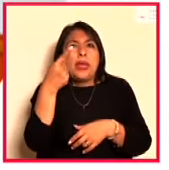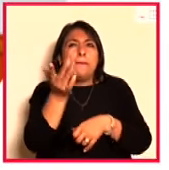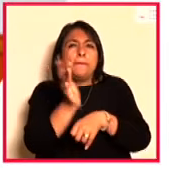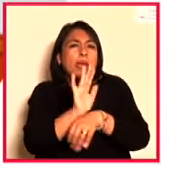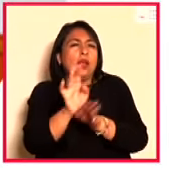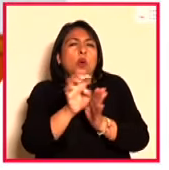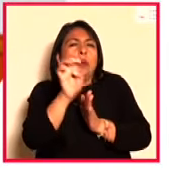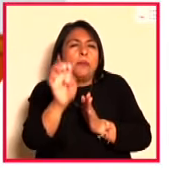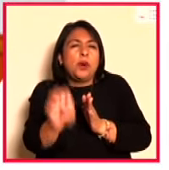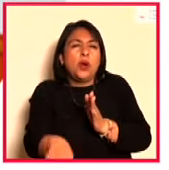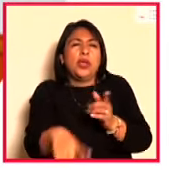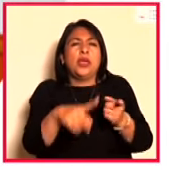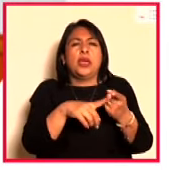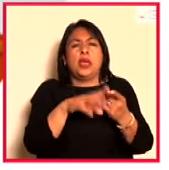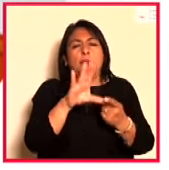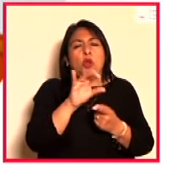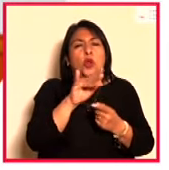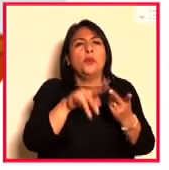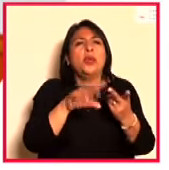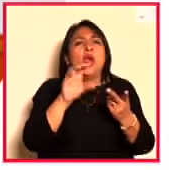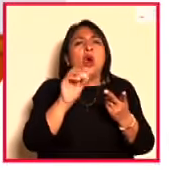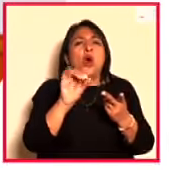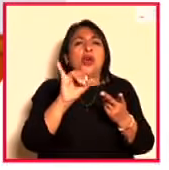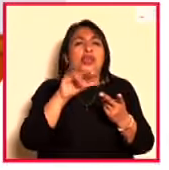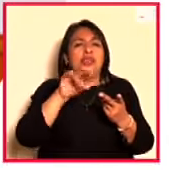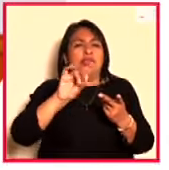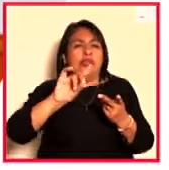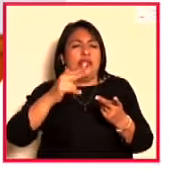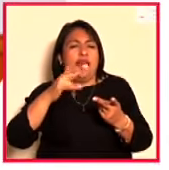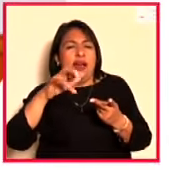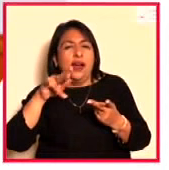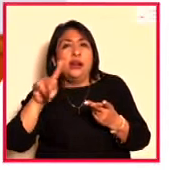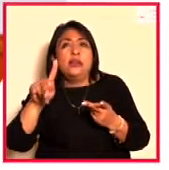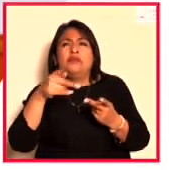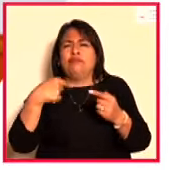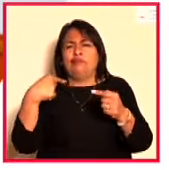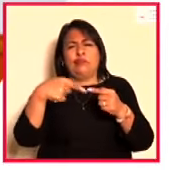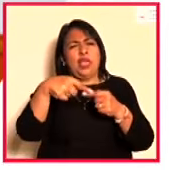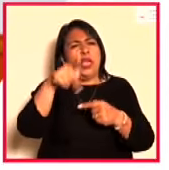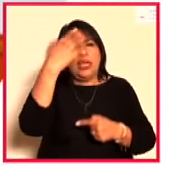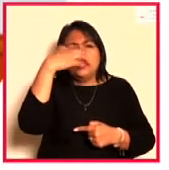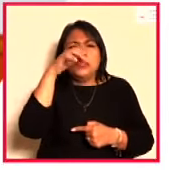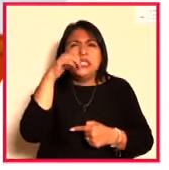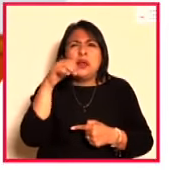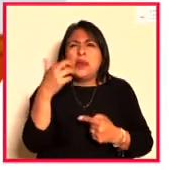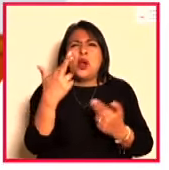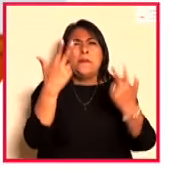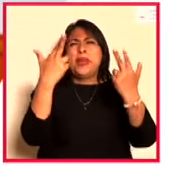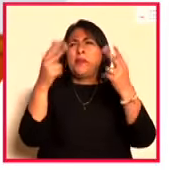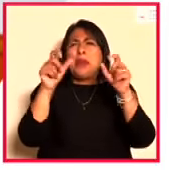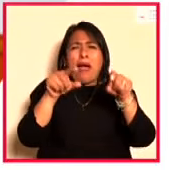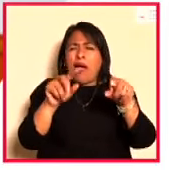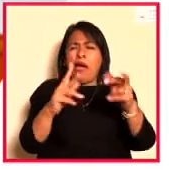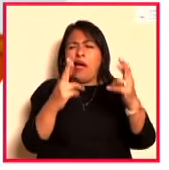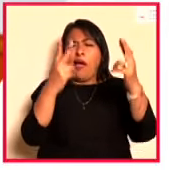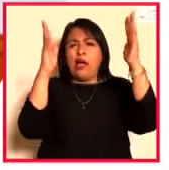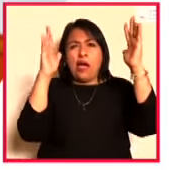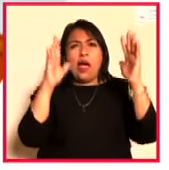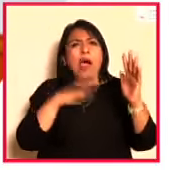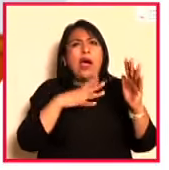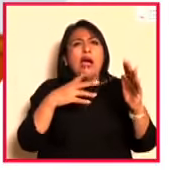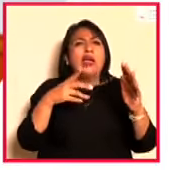Guess Who's Coming to Dinner o In the Heart of the Night. A lo largo de su carrera siempre buscó romper los estereotipos con los que se representaba